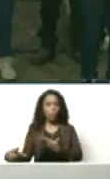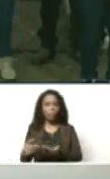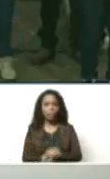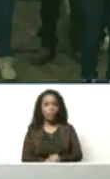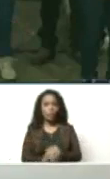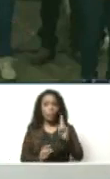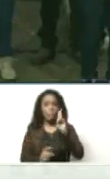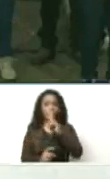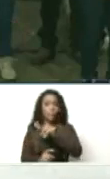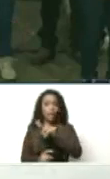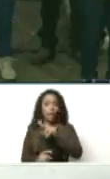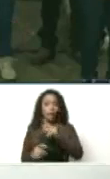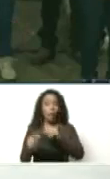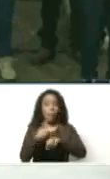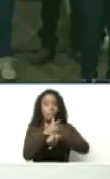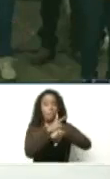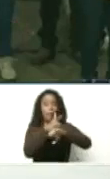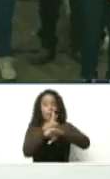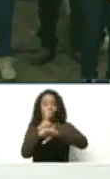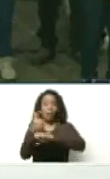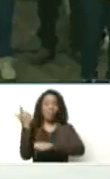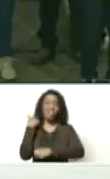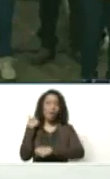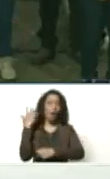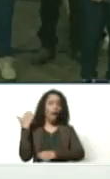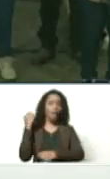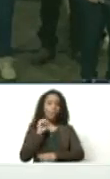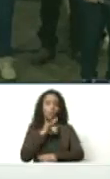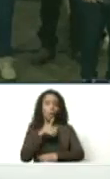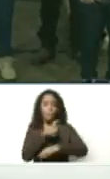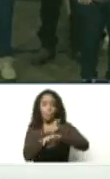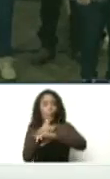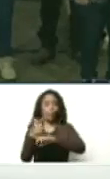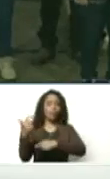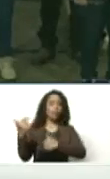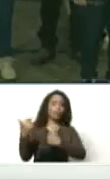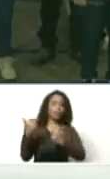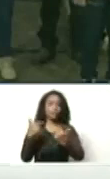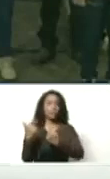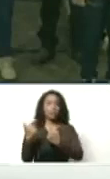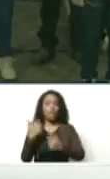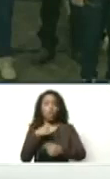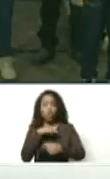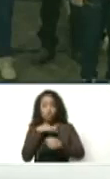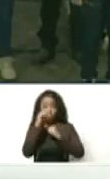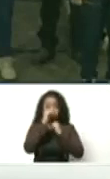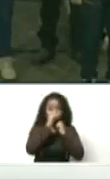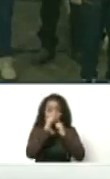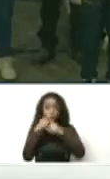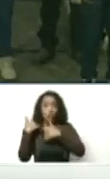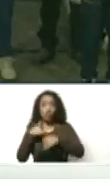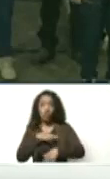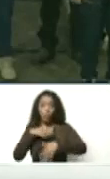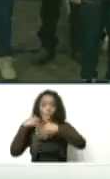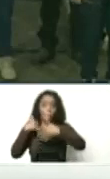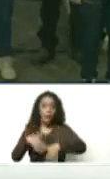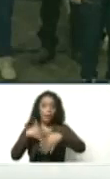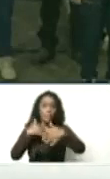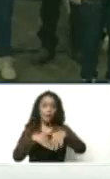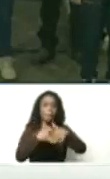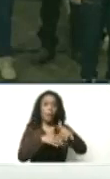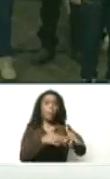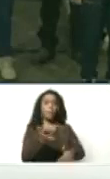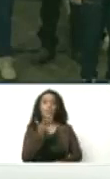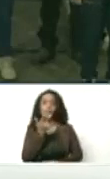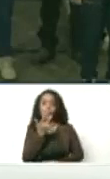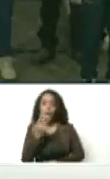Mira, nos cayeron a plomo, pero a plomo. Íbamos marchando por la avenida San Martín